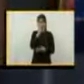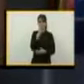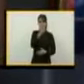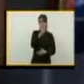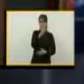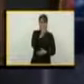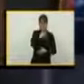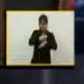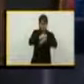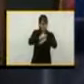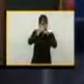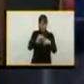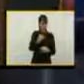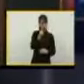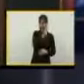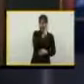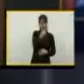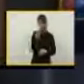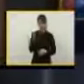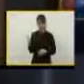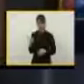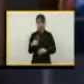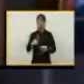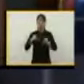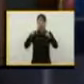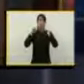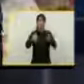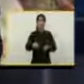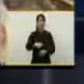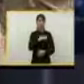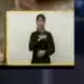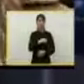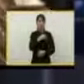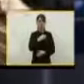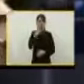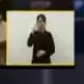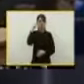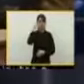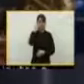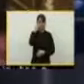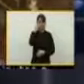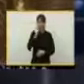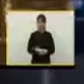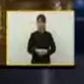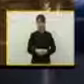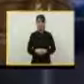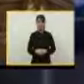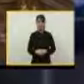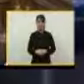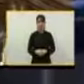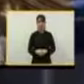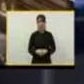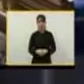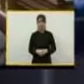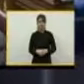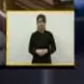comerte esto de un zarpazo, ¿eso es una prueba de inteligencia o es una prueba de estupidez? ¿Una prueba de valentía o de estupidez?